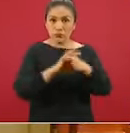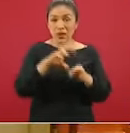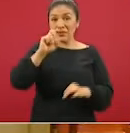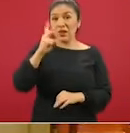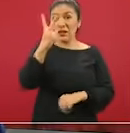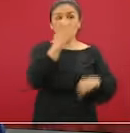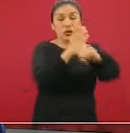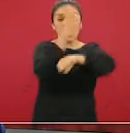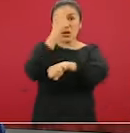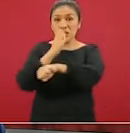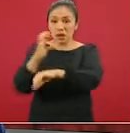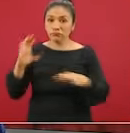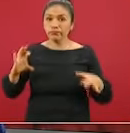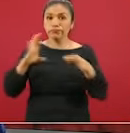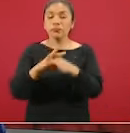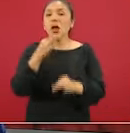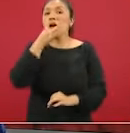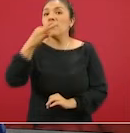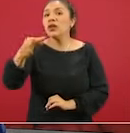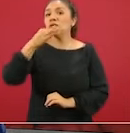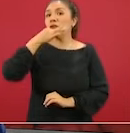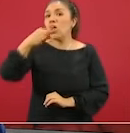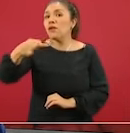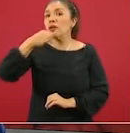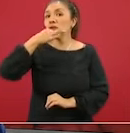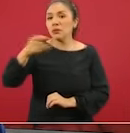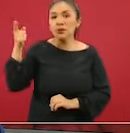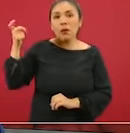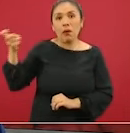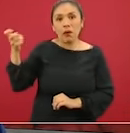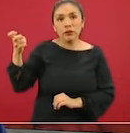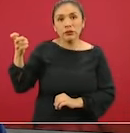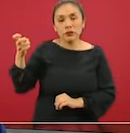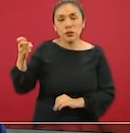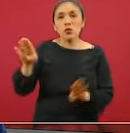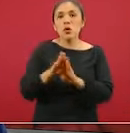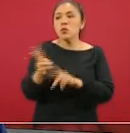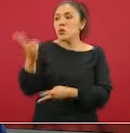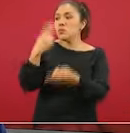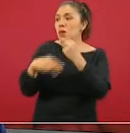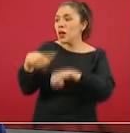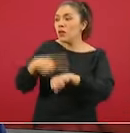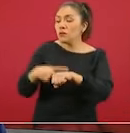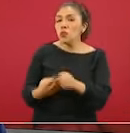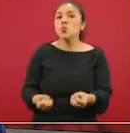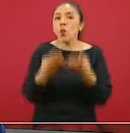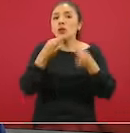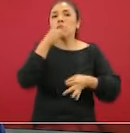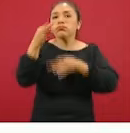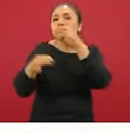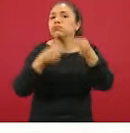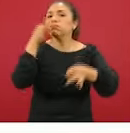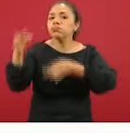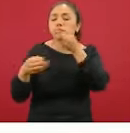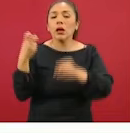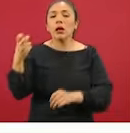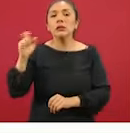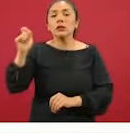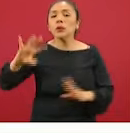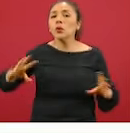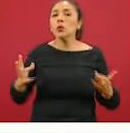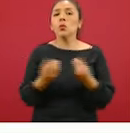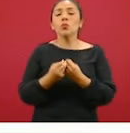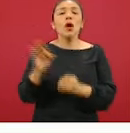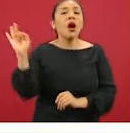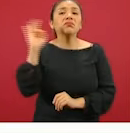32 entidades federativas, llevan a cabo la notificación, en este caso, de sus brotes. Aquí estamos hablando de brotes probables de